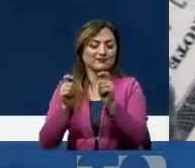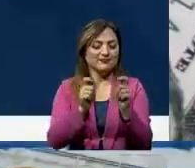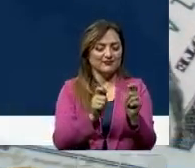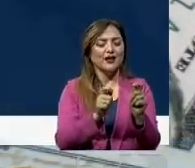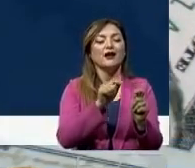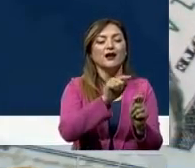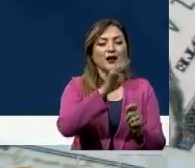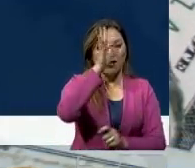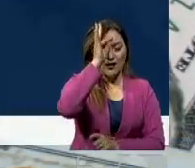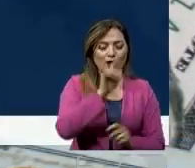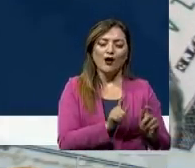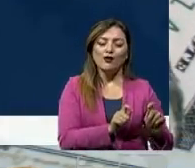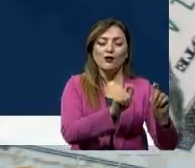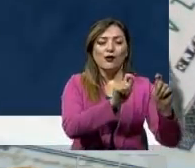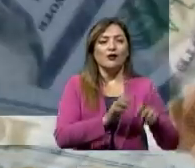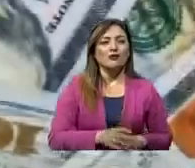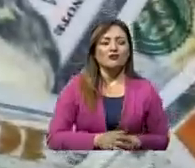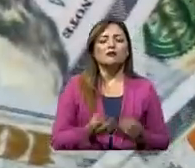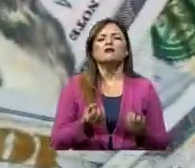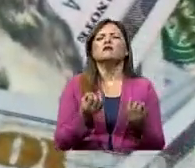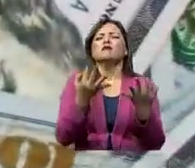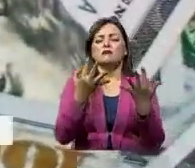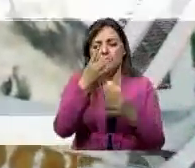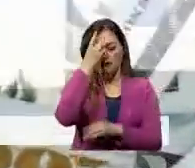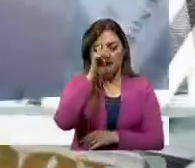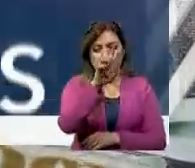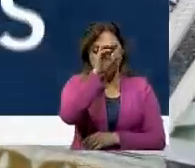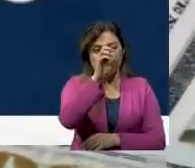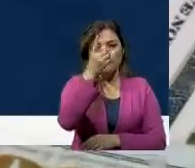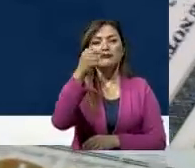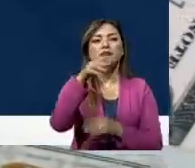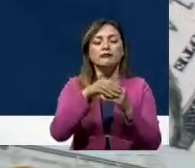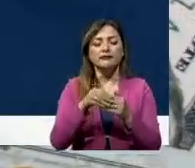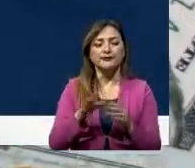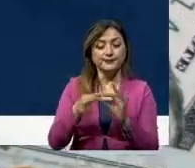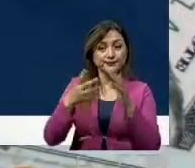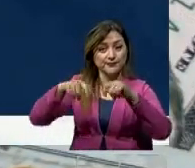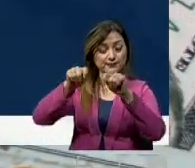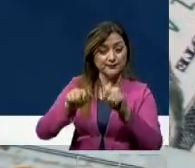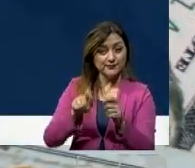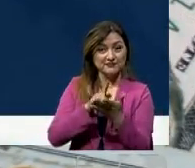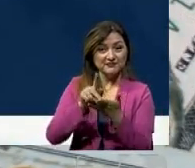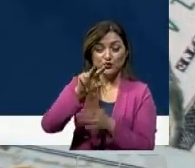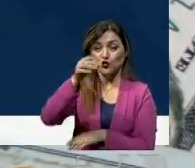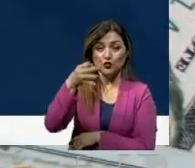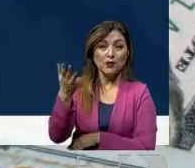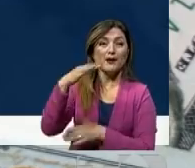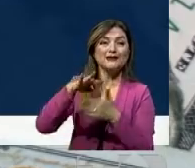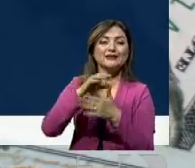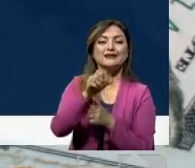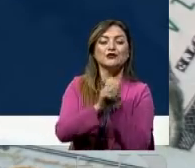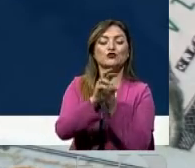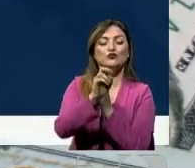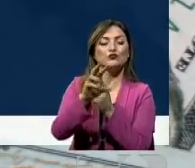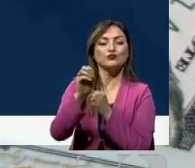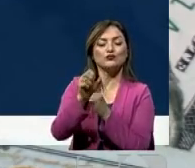con Solca supera los 100 millones de dólares. Incumplimientos en los convenios de pago en Guayaquil que están pendientes desde el 2020,